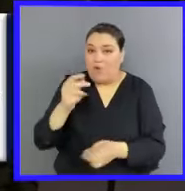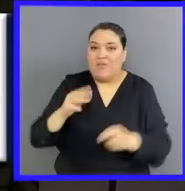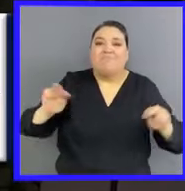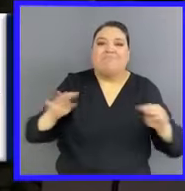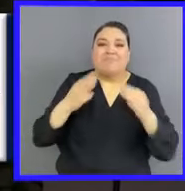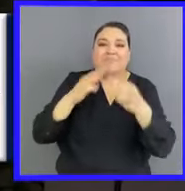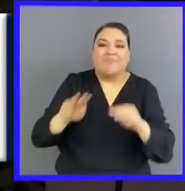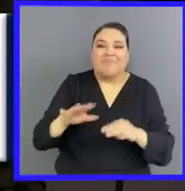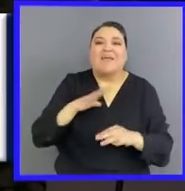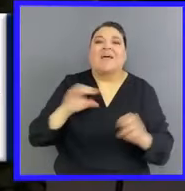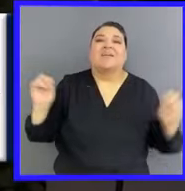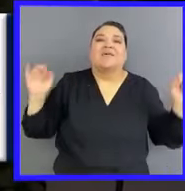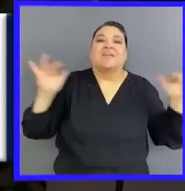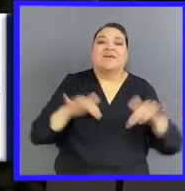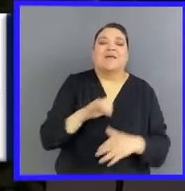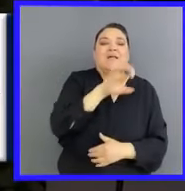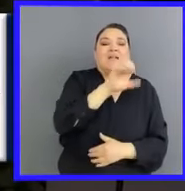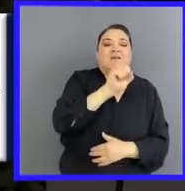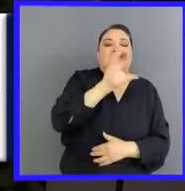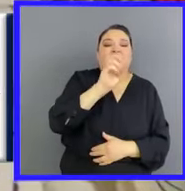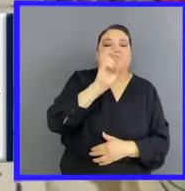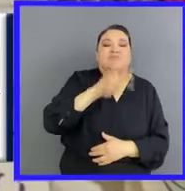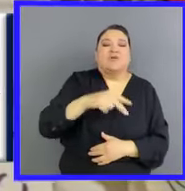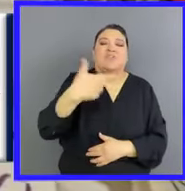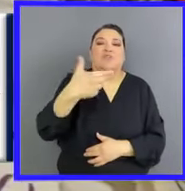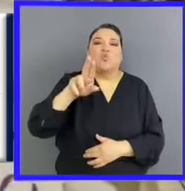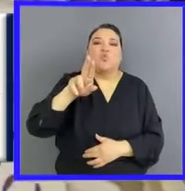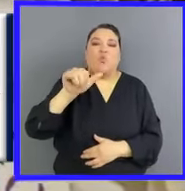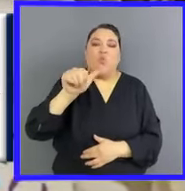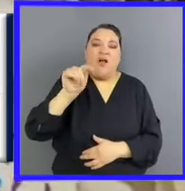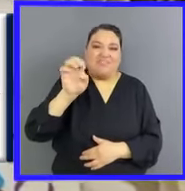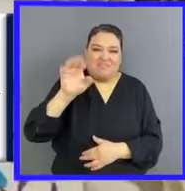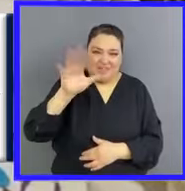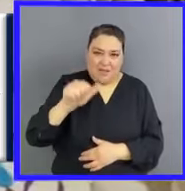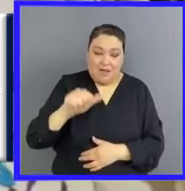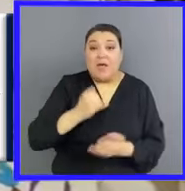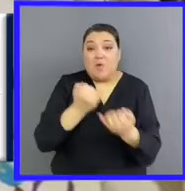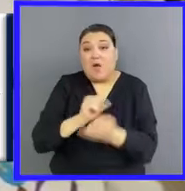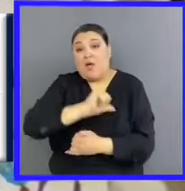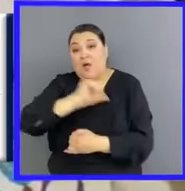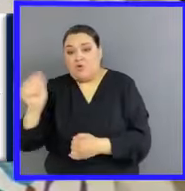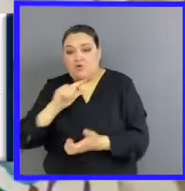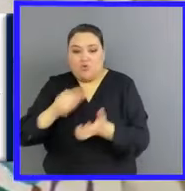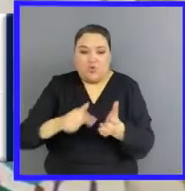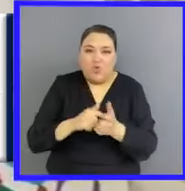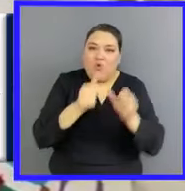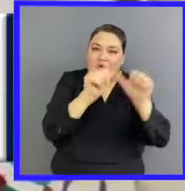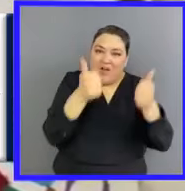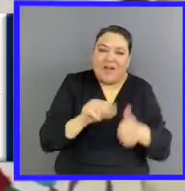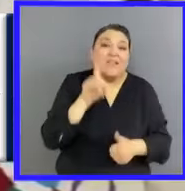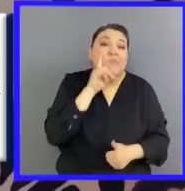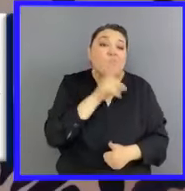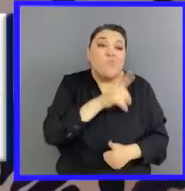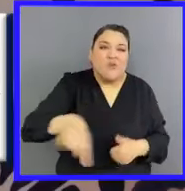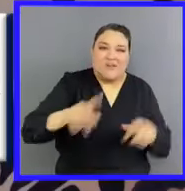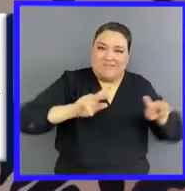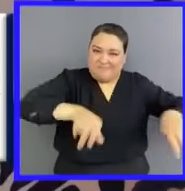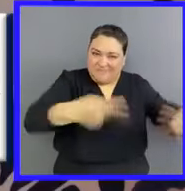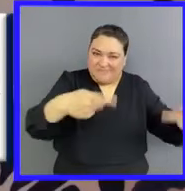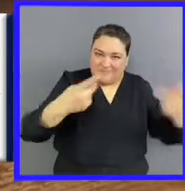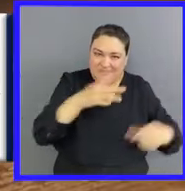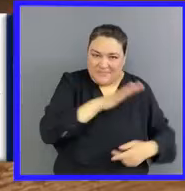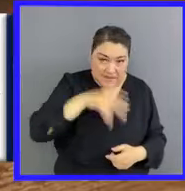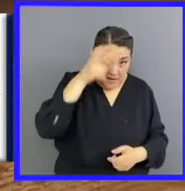son por Nostalgia Huasteca, además de espacios de arte hechos por mujeres artesanas de Hidalgo,